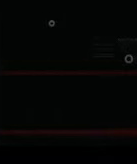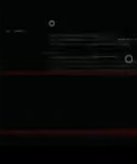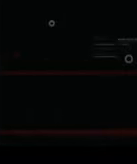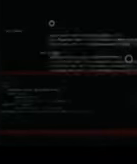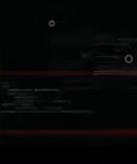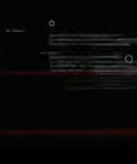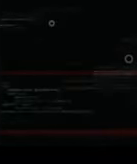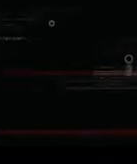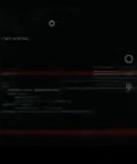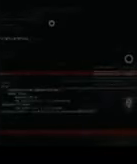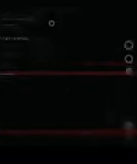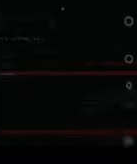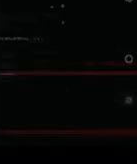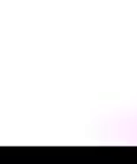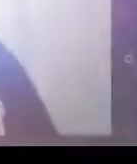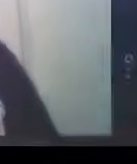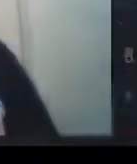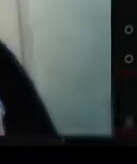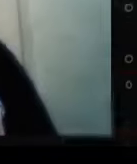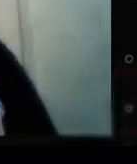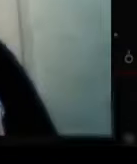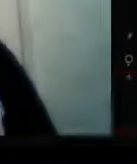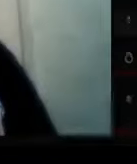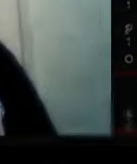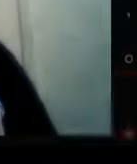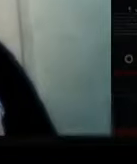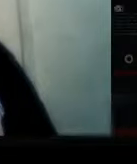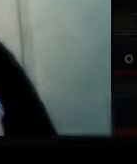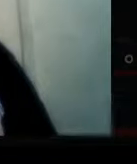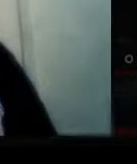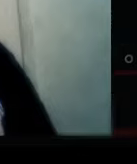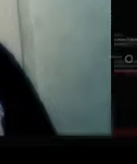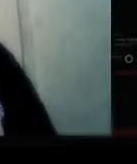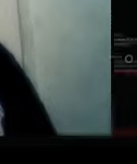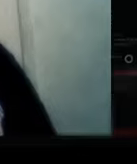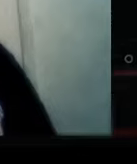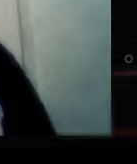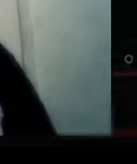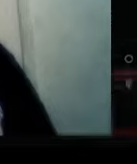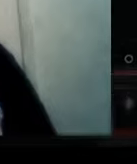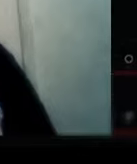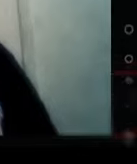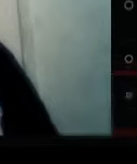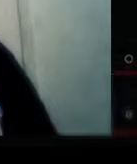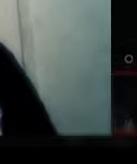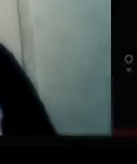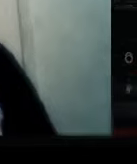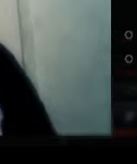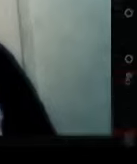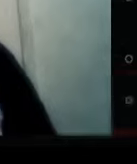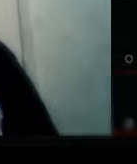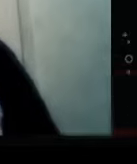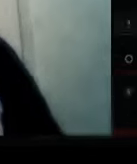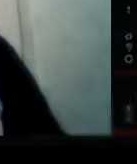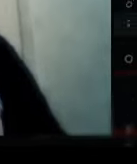para construir el perfil falso. Una cuenta de que había compartido esa cosa de que estábamos